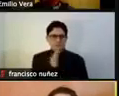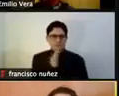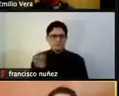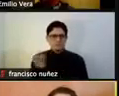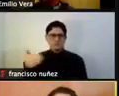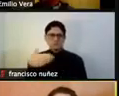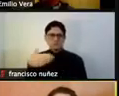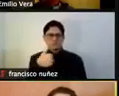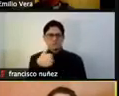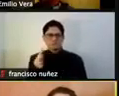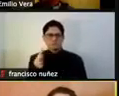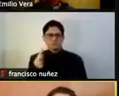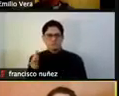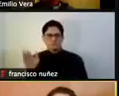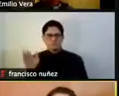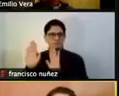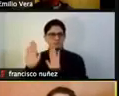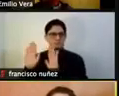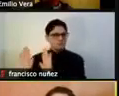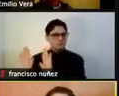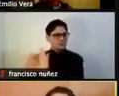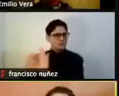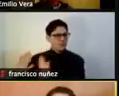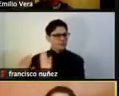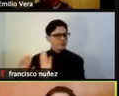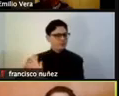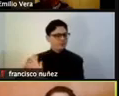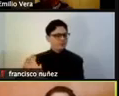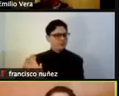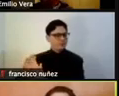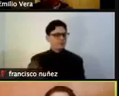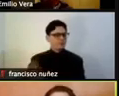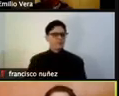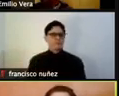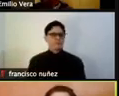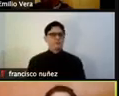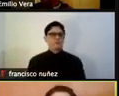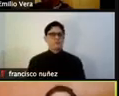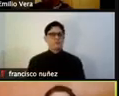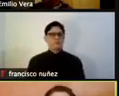profesor, porque si uno revisa en la internet o en la web se pueden ver